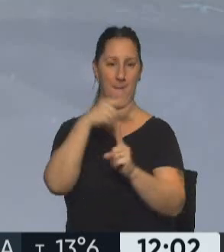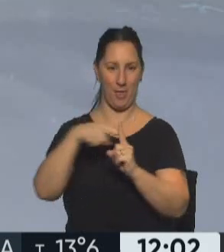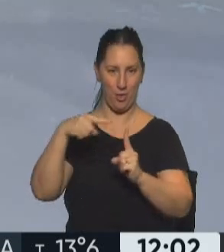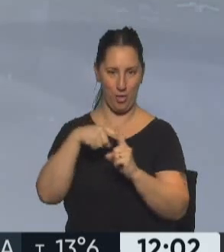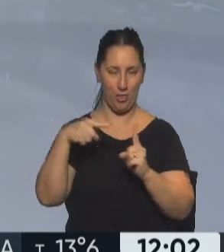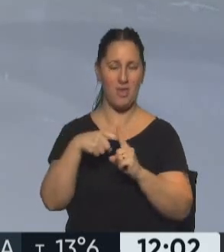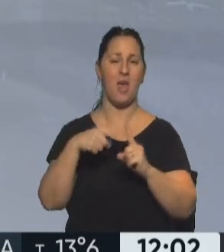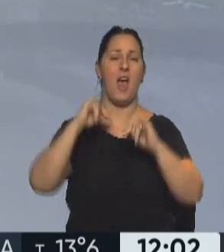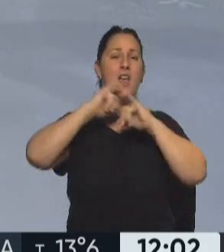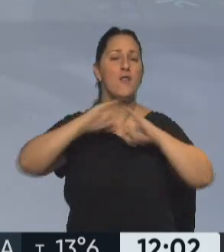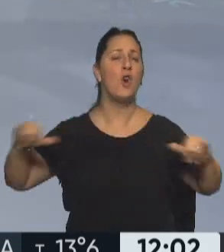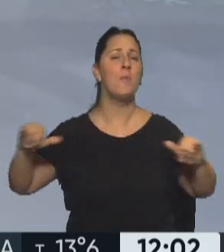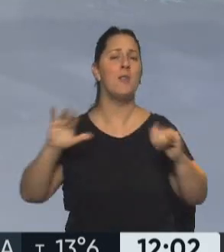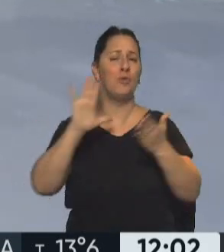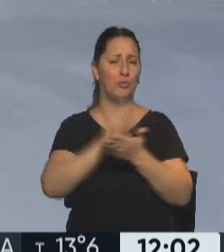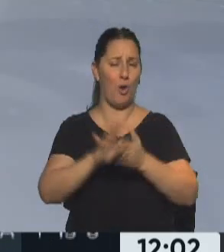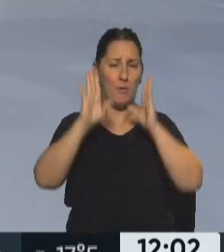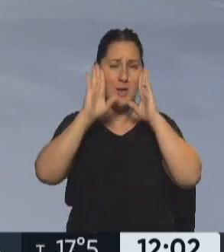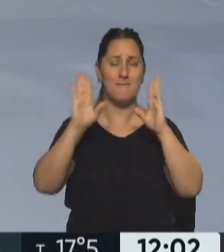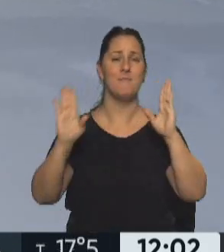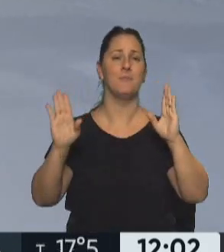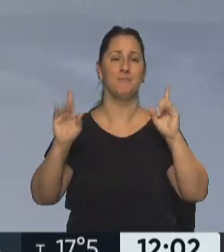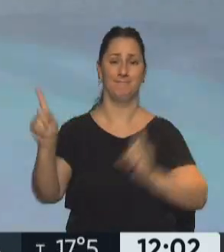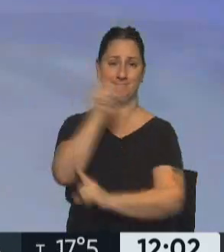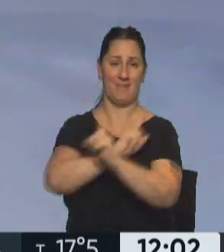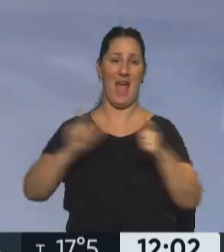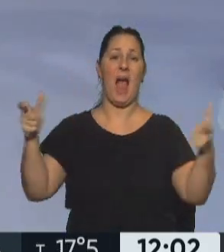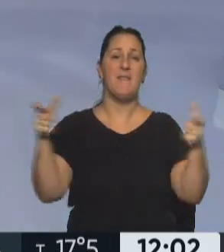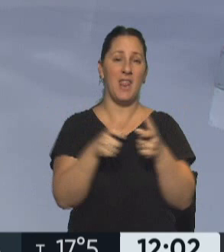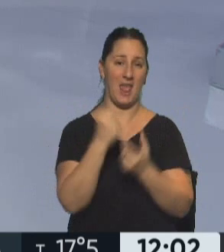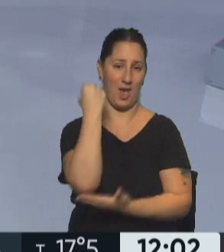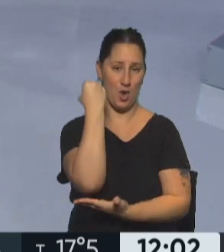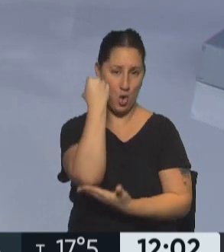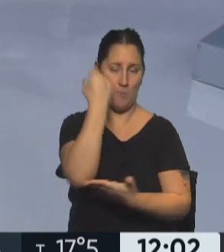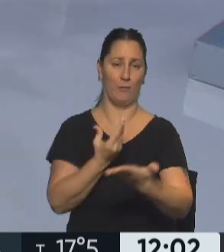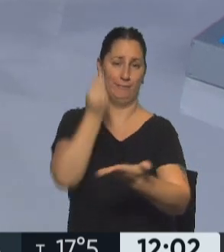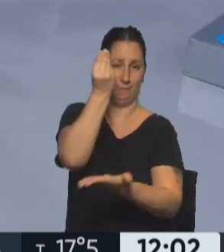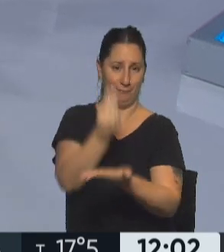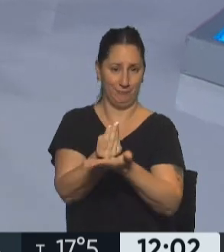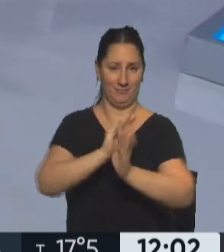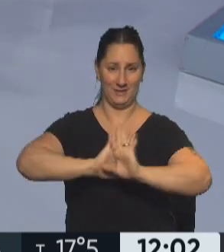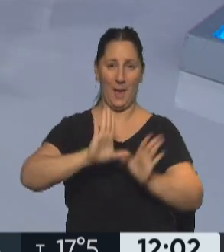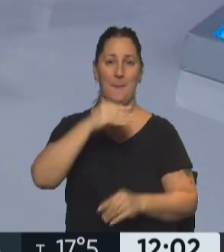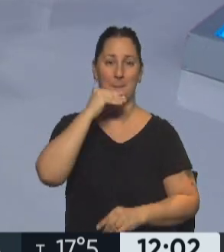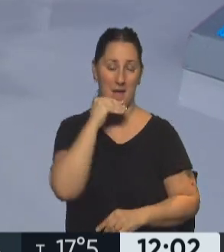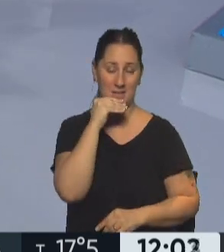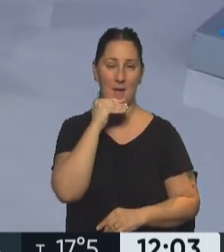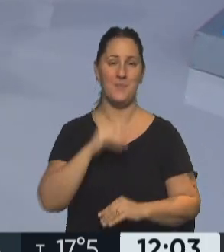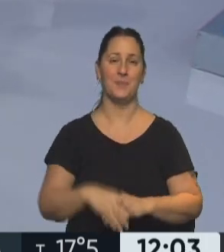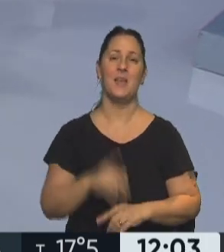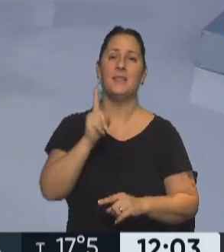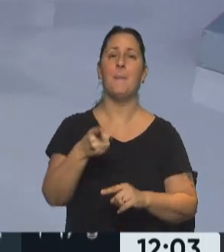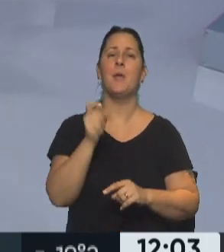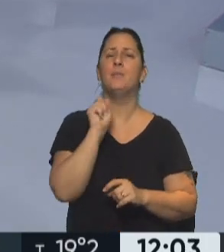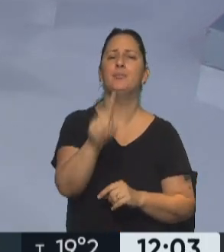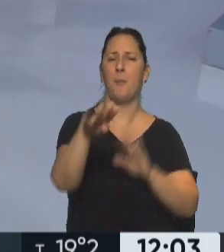Y toda la información vinculada con el recambio en el gabinete económico, la asunción de Sergio Massa y bueno, también las